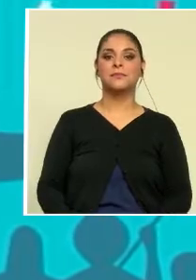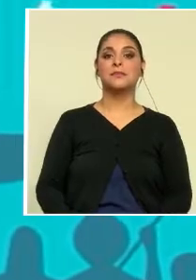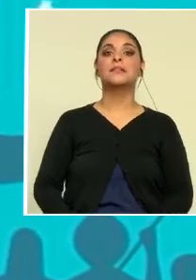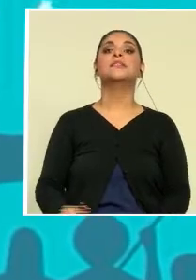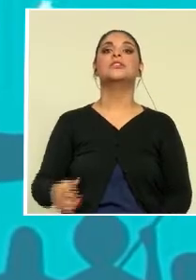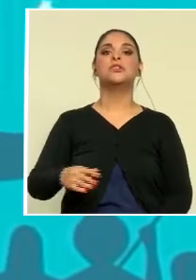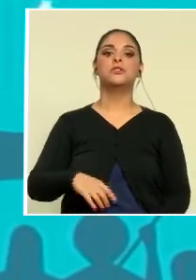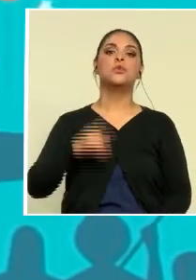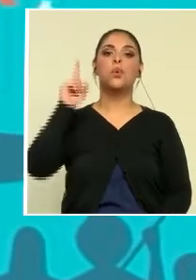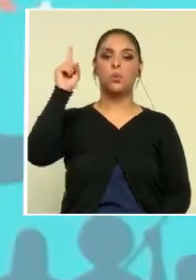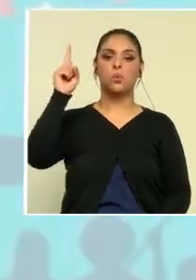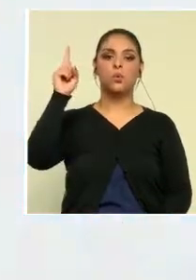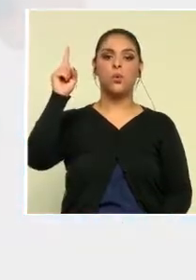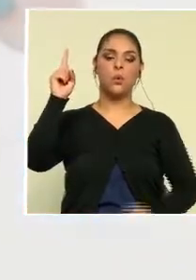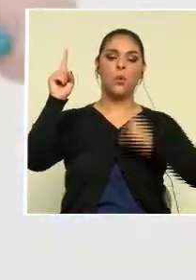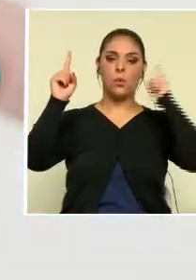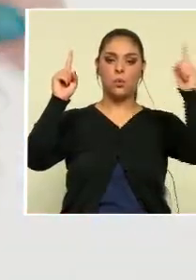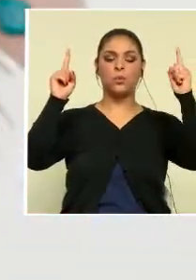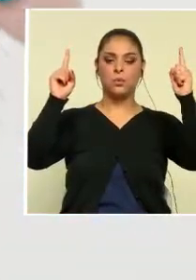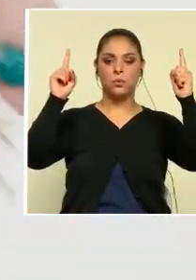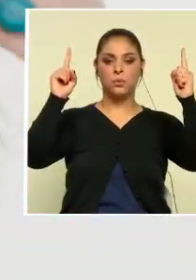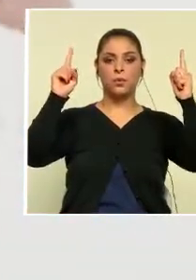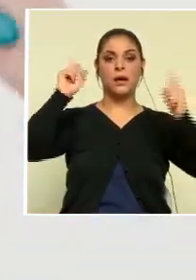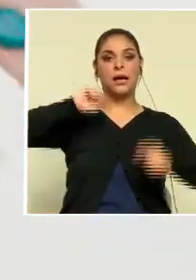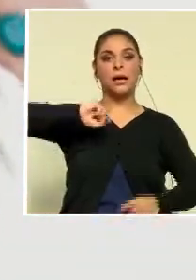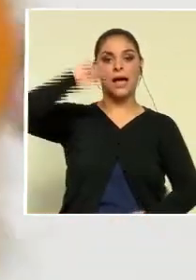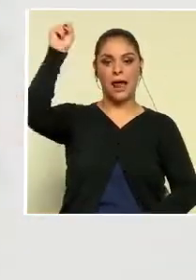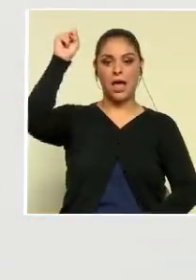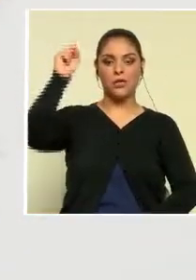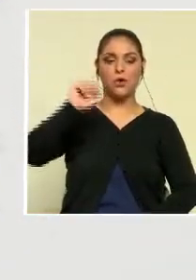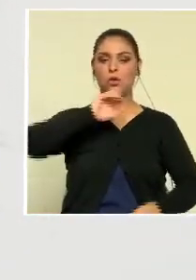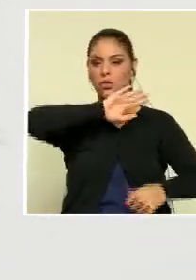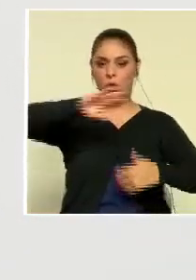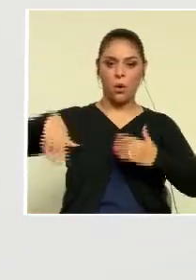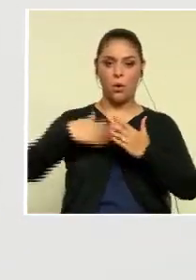no en él